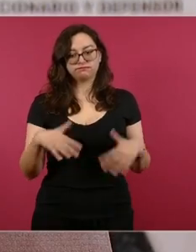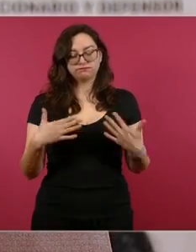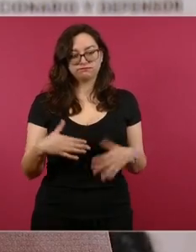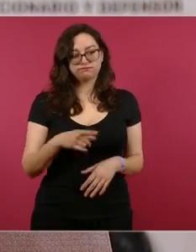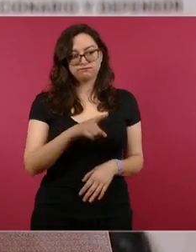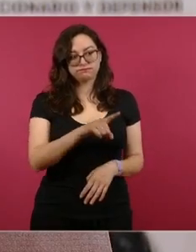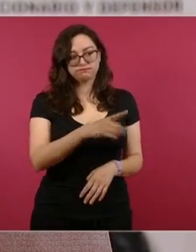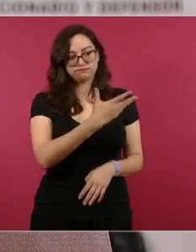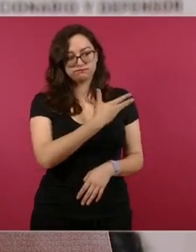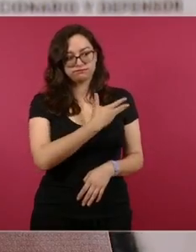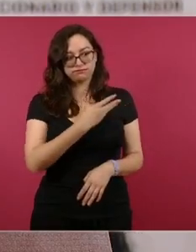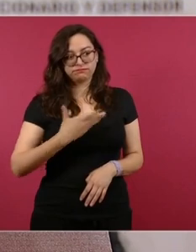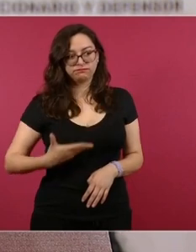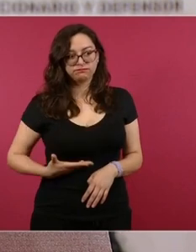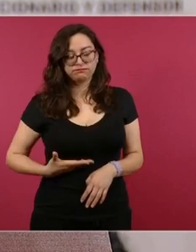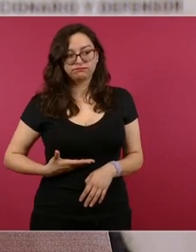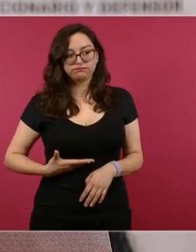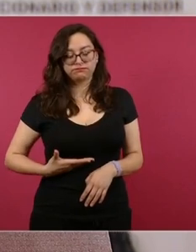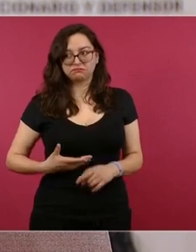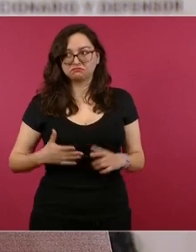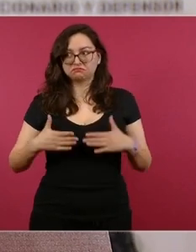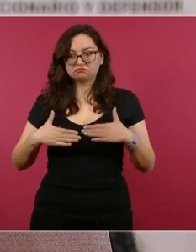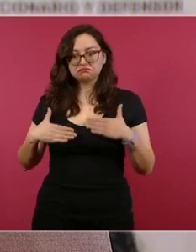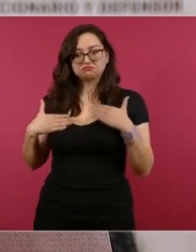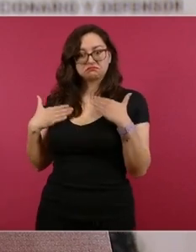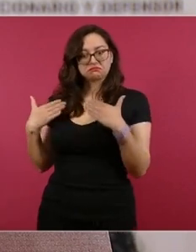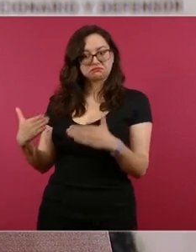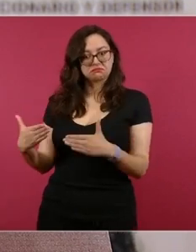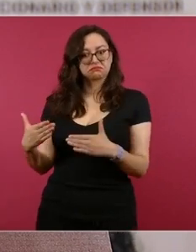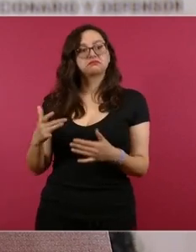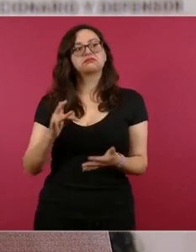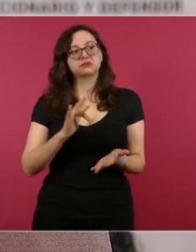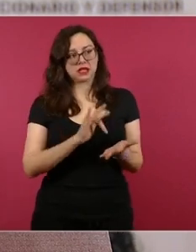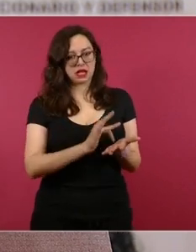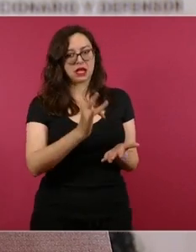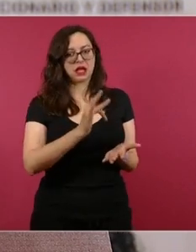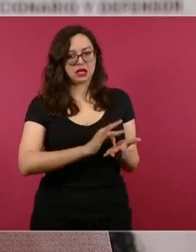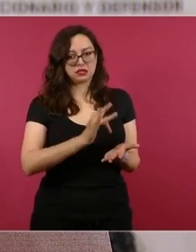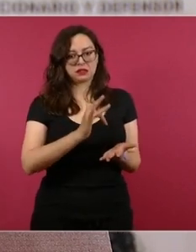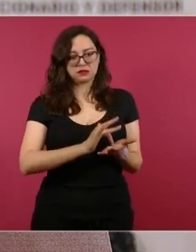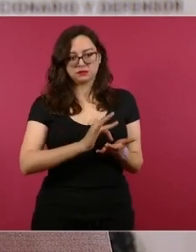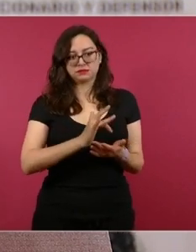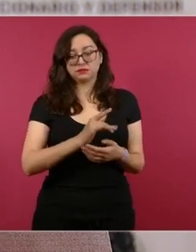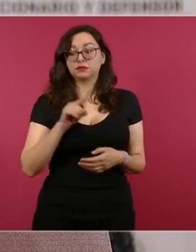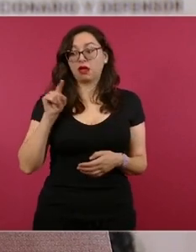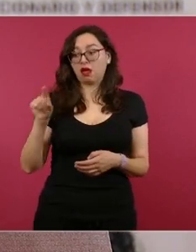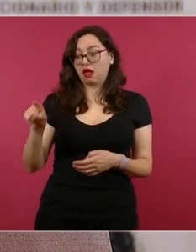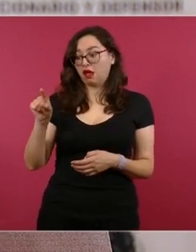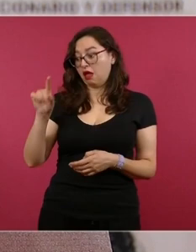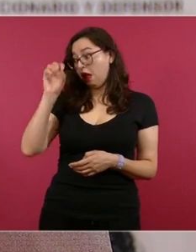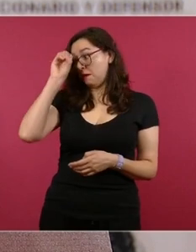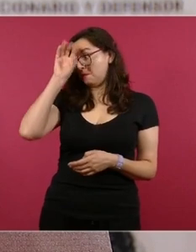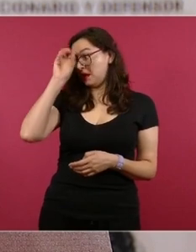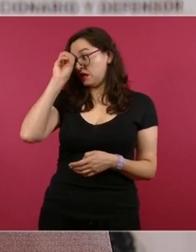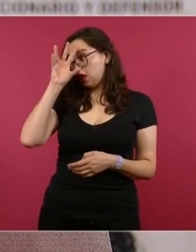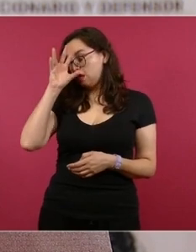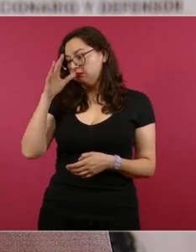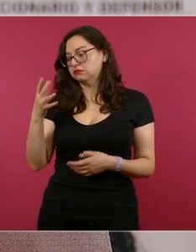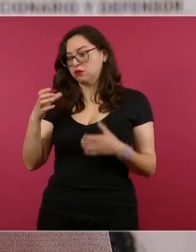esta empresa del Estado para encargarle el rescate de los cuerpos, de los restos